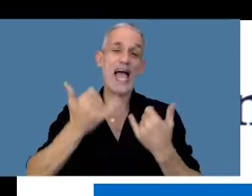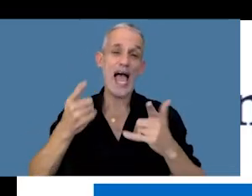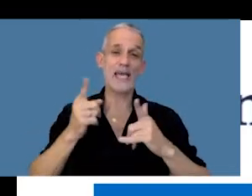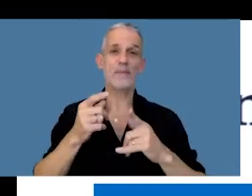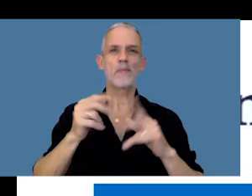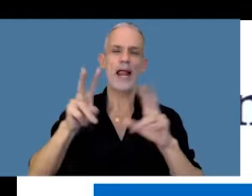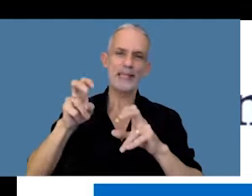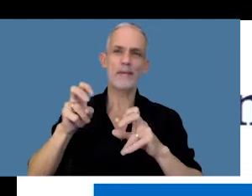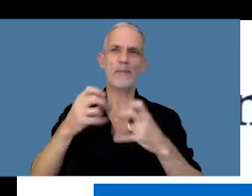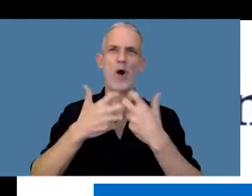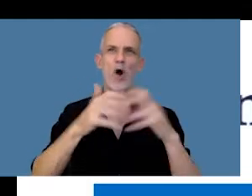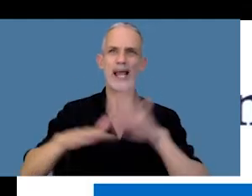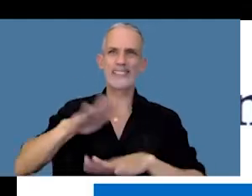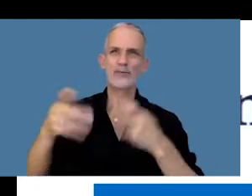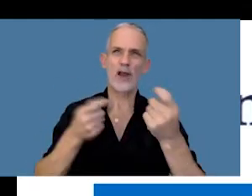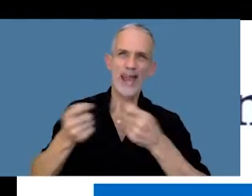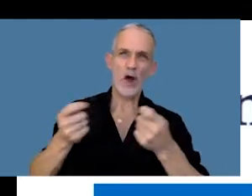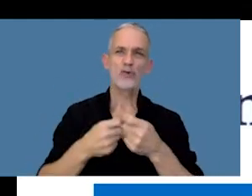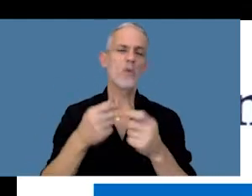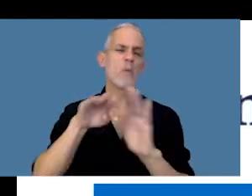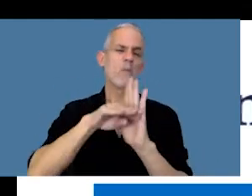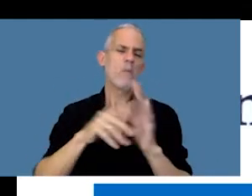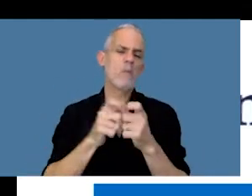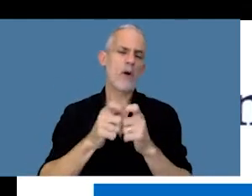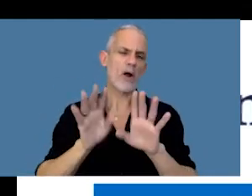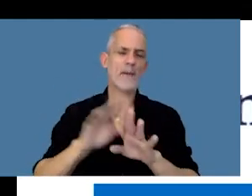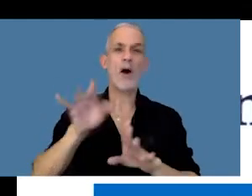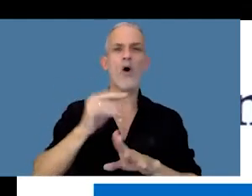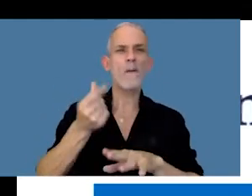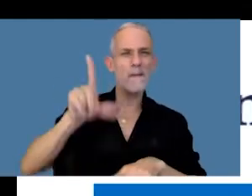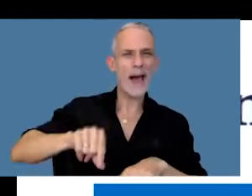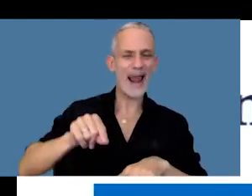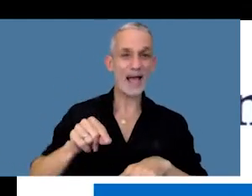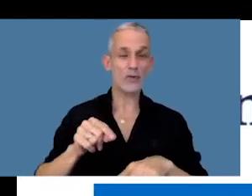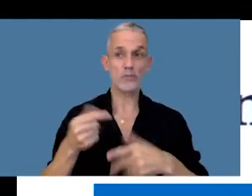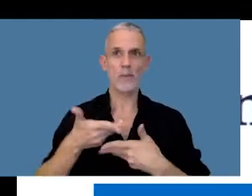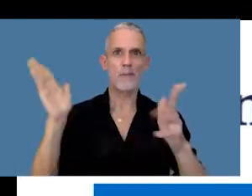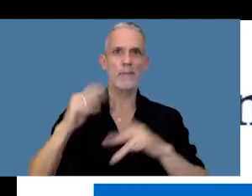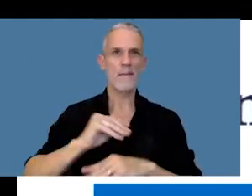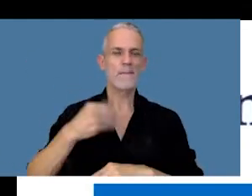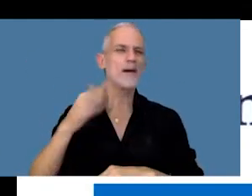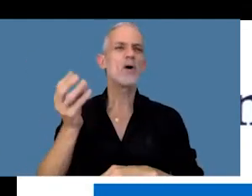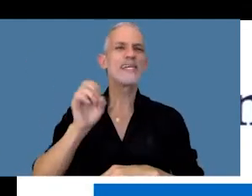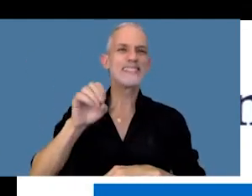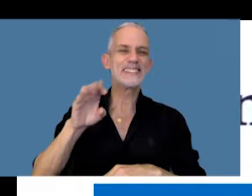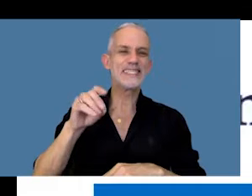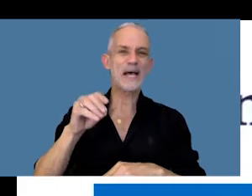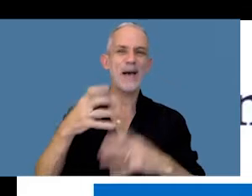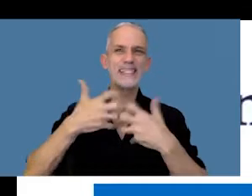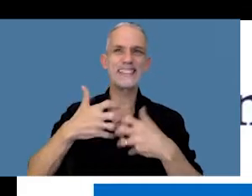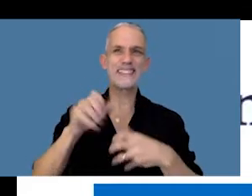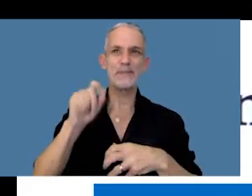tema, la organización de los negocios con un programa externo, o el más económico y el más difundido, que es el sistema